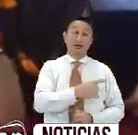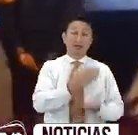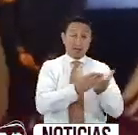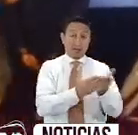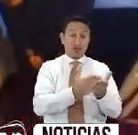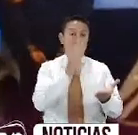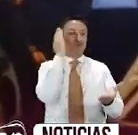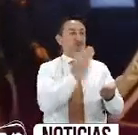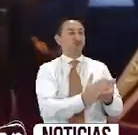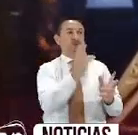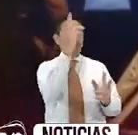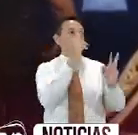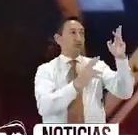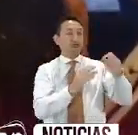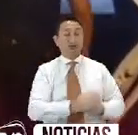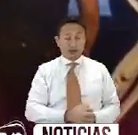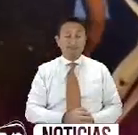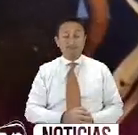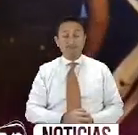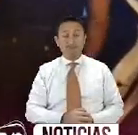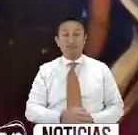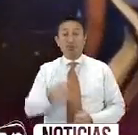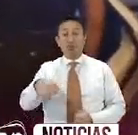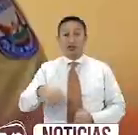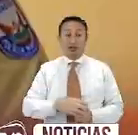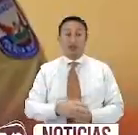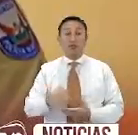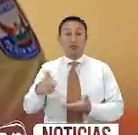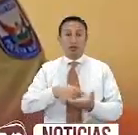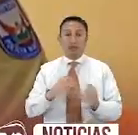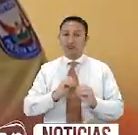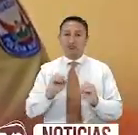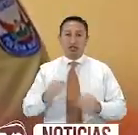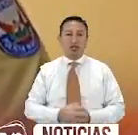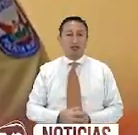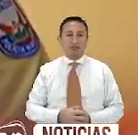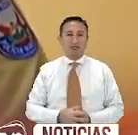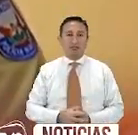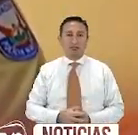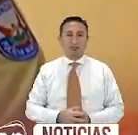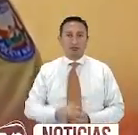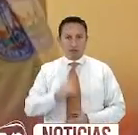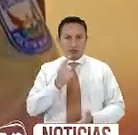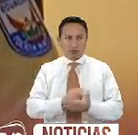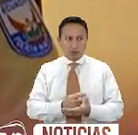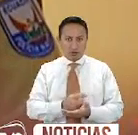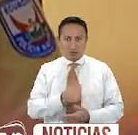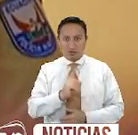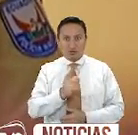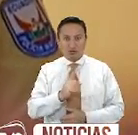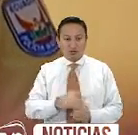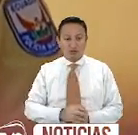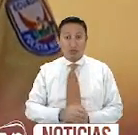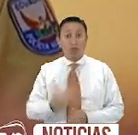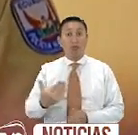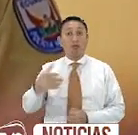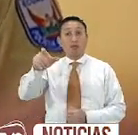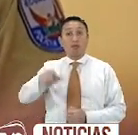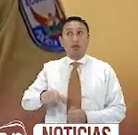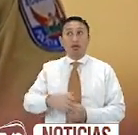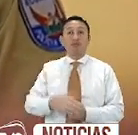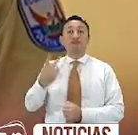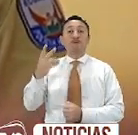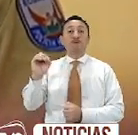servicio eléctrico en los sectores, pues por falta de pago, lo que fuese, y cuando realmente no es así. Posee antecedentes del 2020